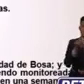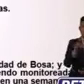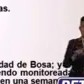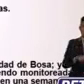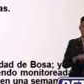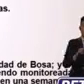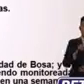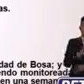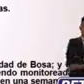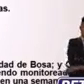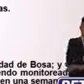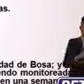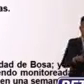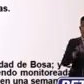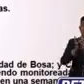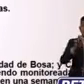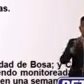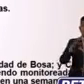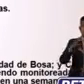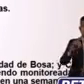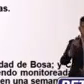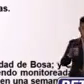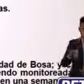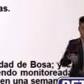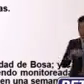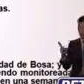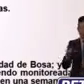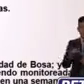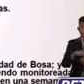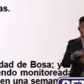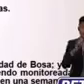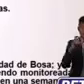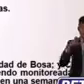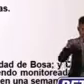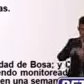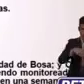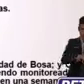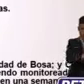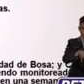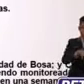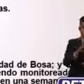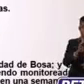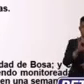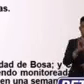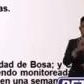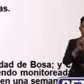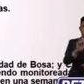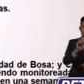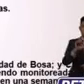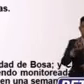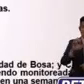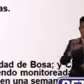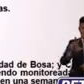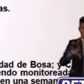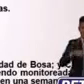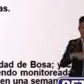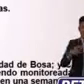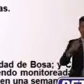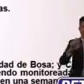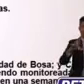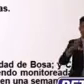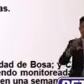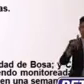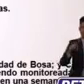El Rincón. En la localidad de Engativá estaremos en Boyacá Real y en Garcés Navas con